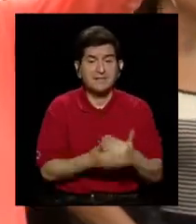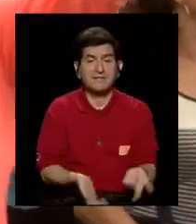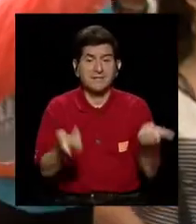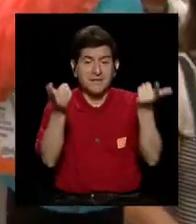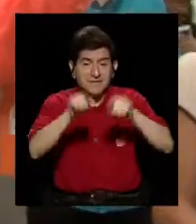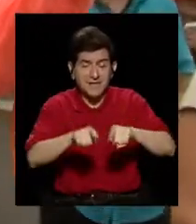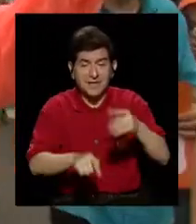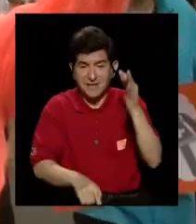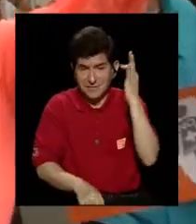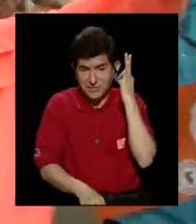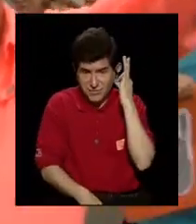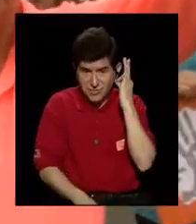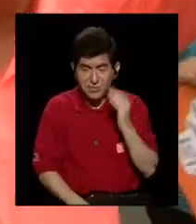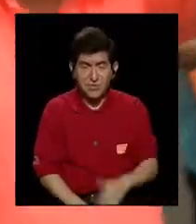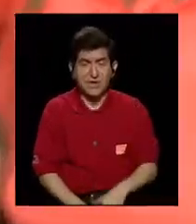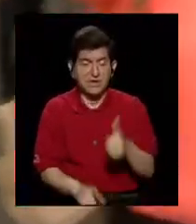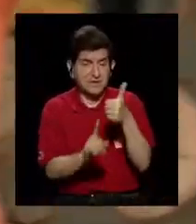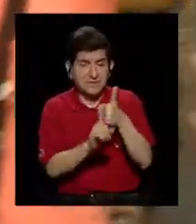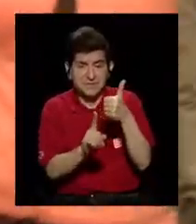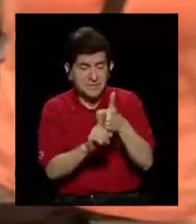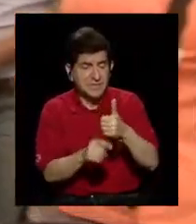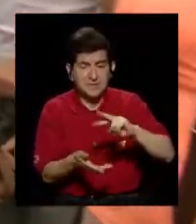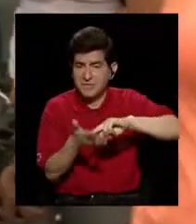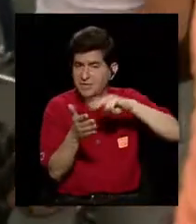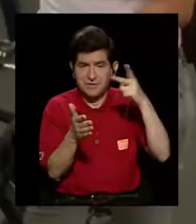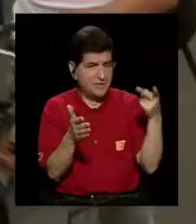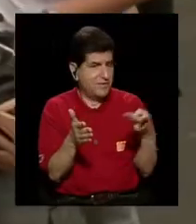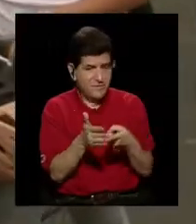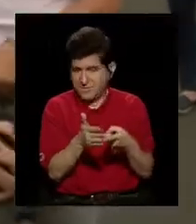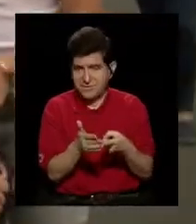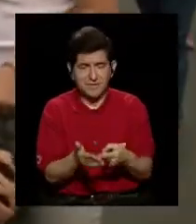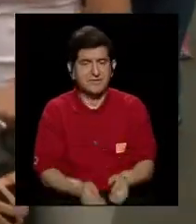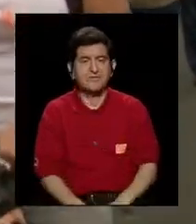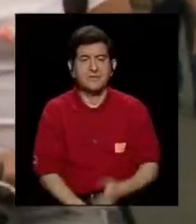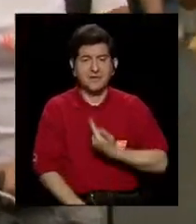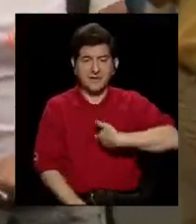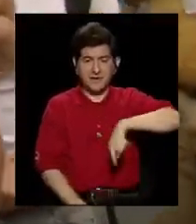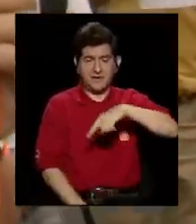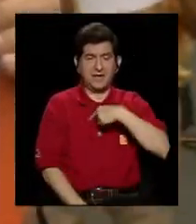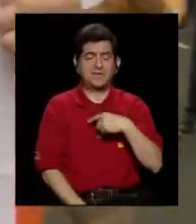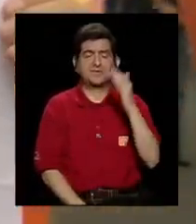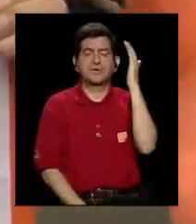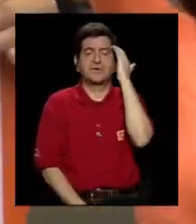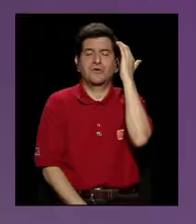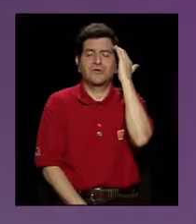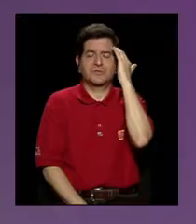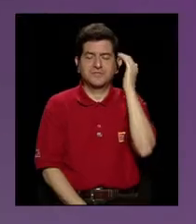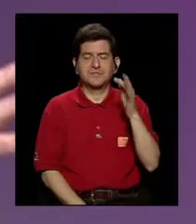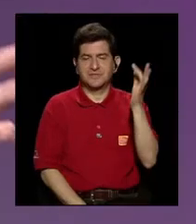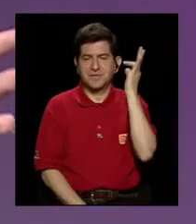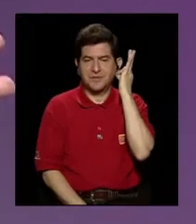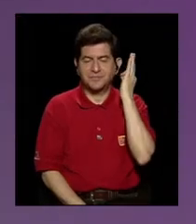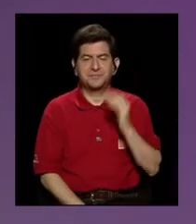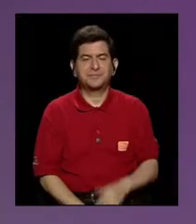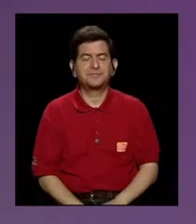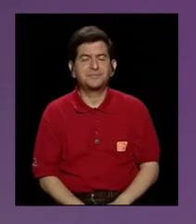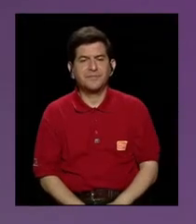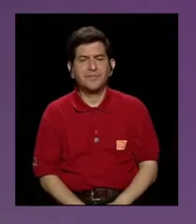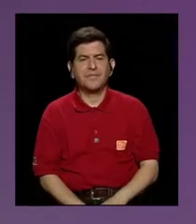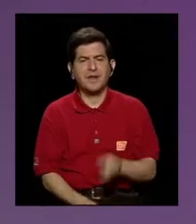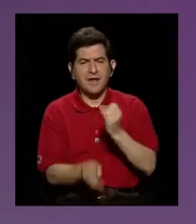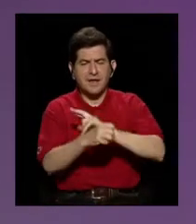seamos mujeres de por sí no nos hace que queramos que nos dé una conciencia de mujer. Marcela, el INAMU también